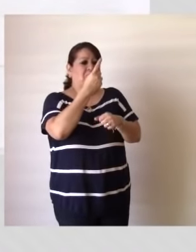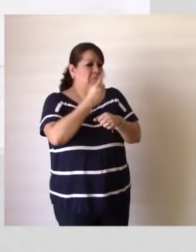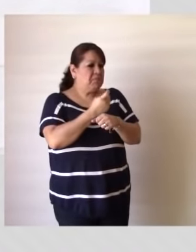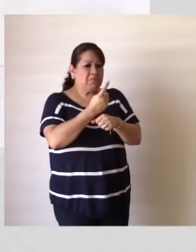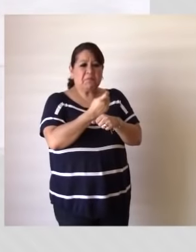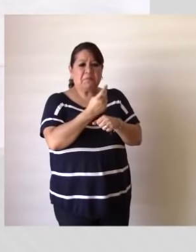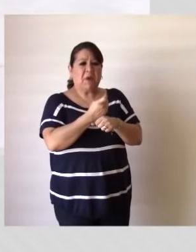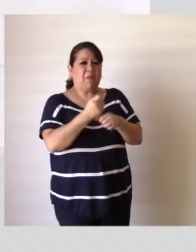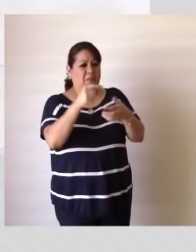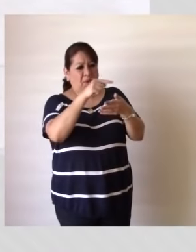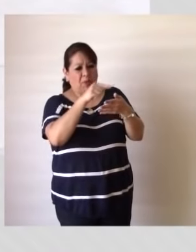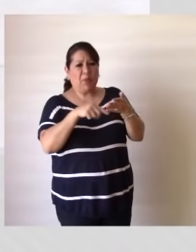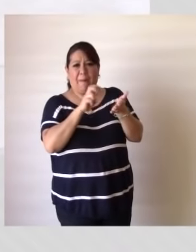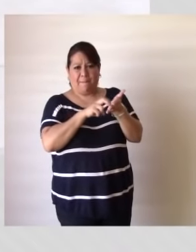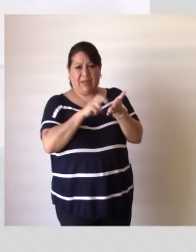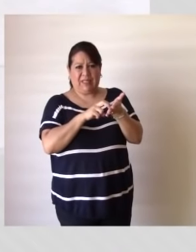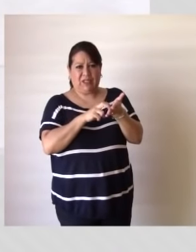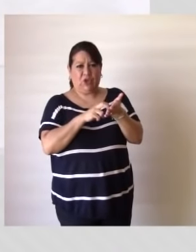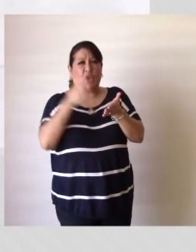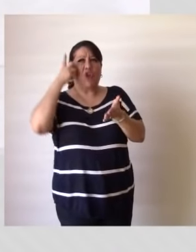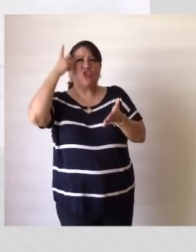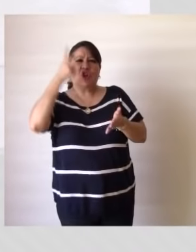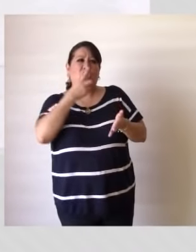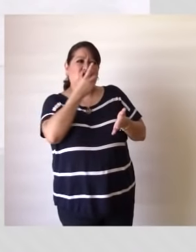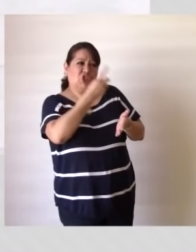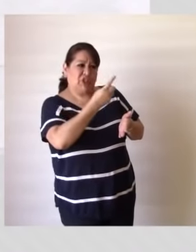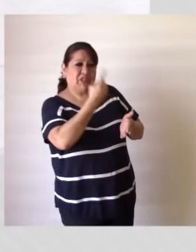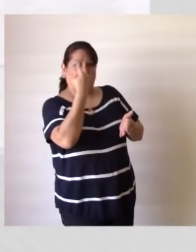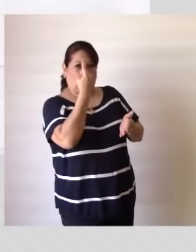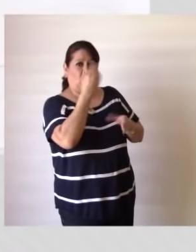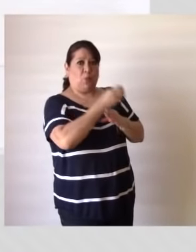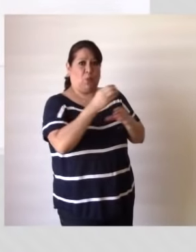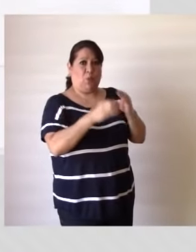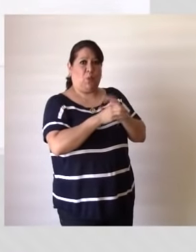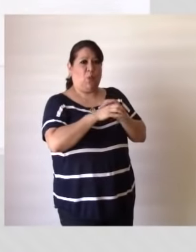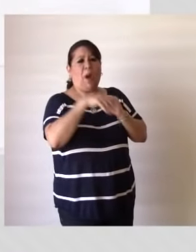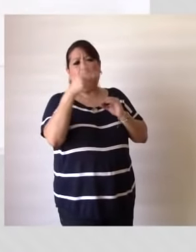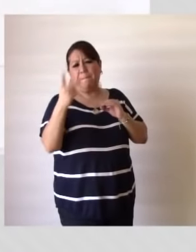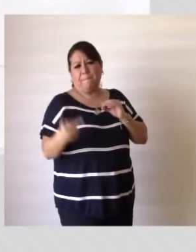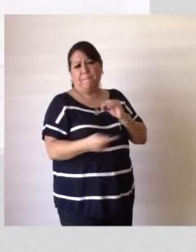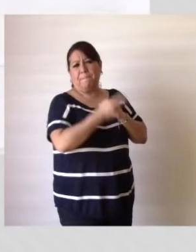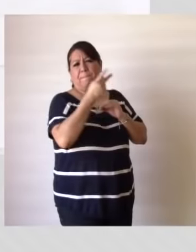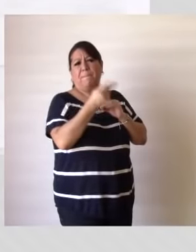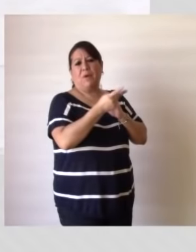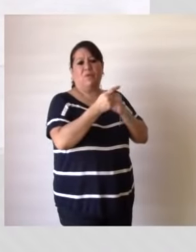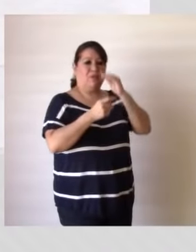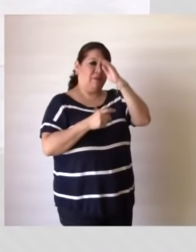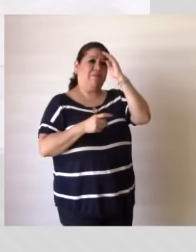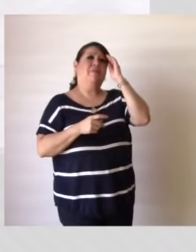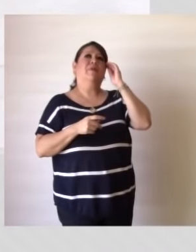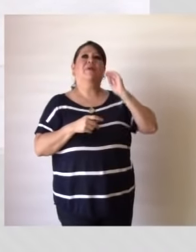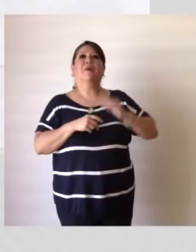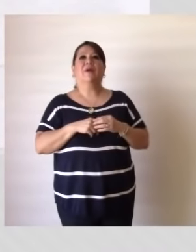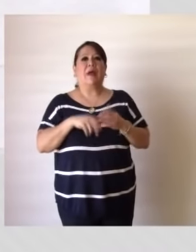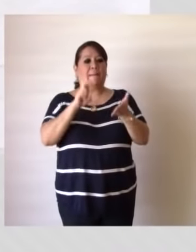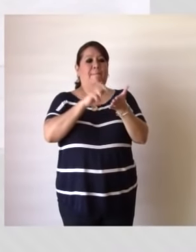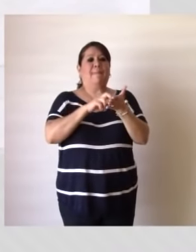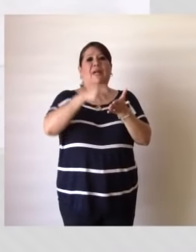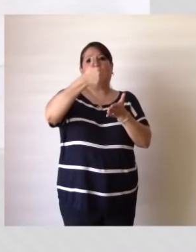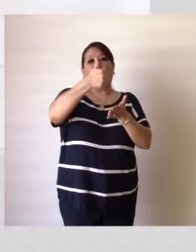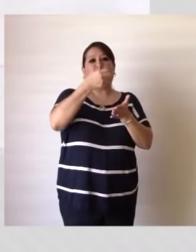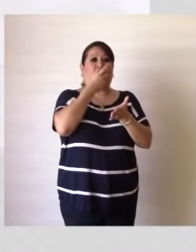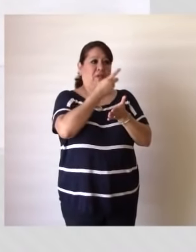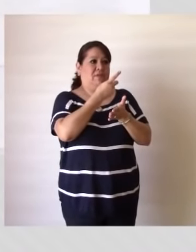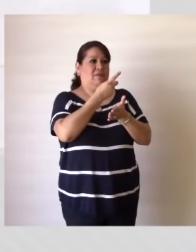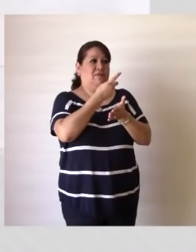comienza a preguntar cuál es la afirmación dice en el versículo 6 el hijo honra al padre el siervo a su